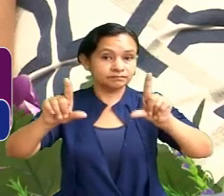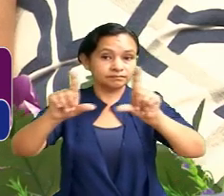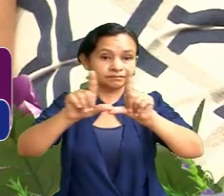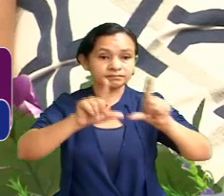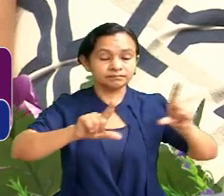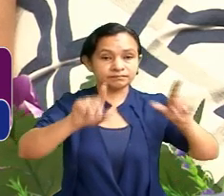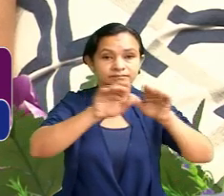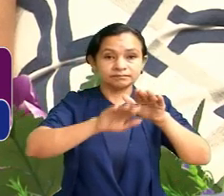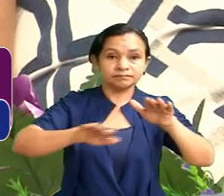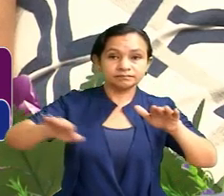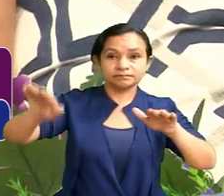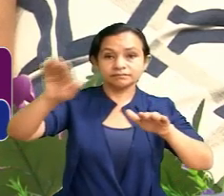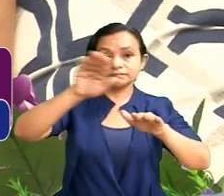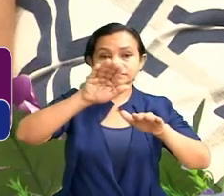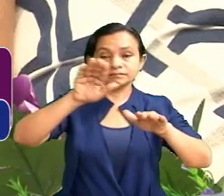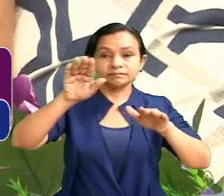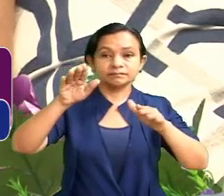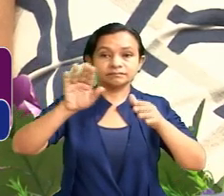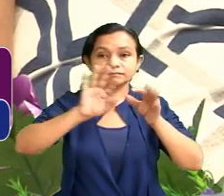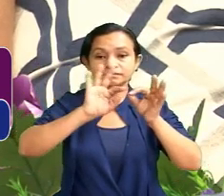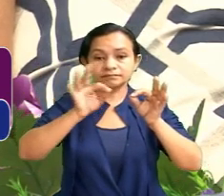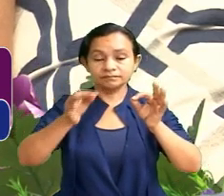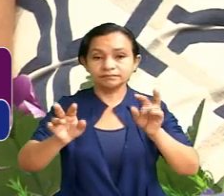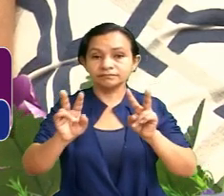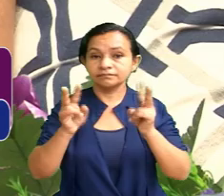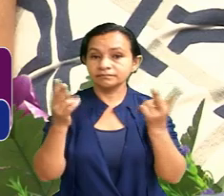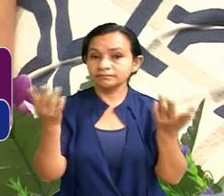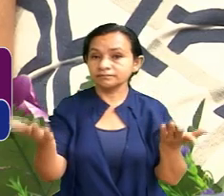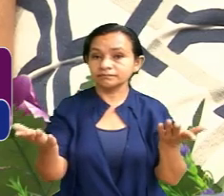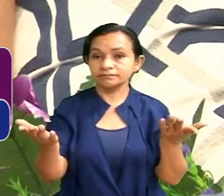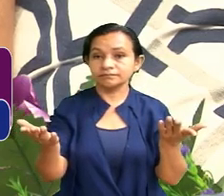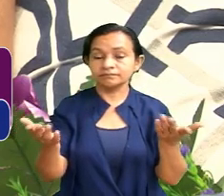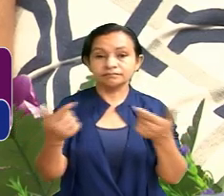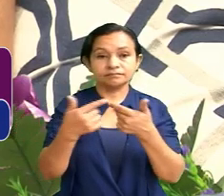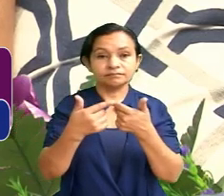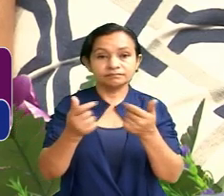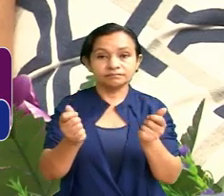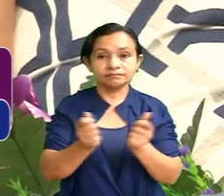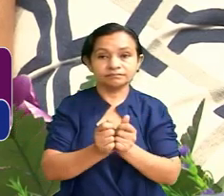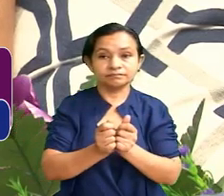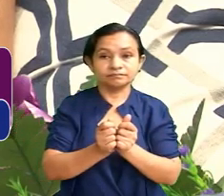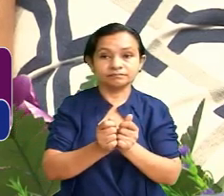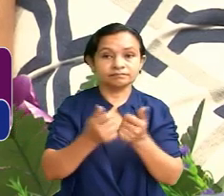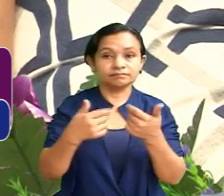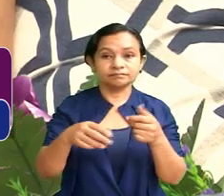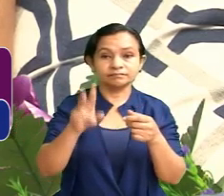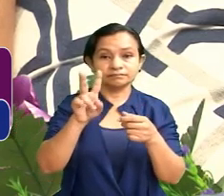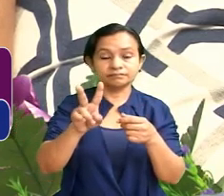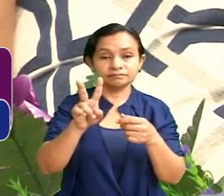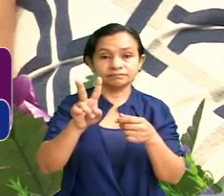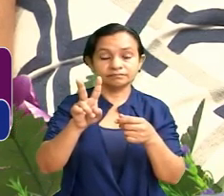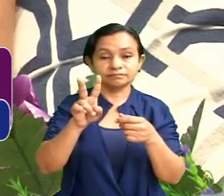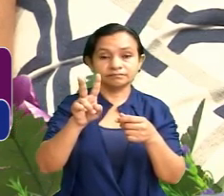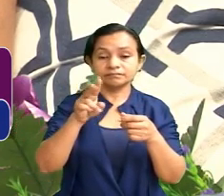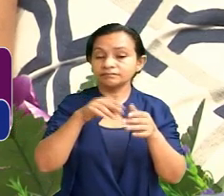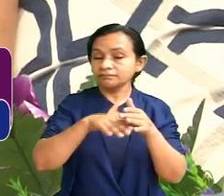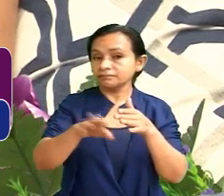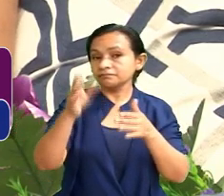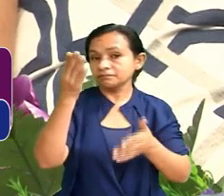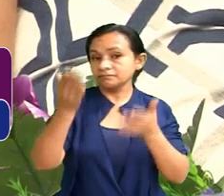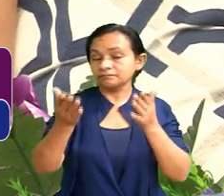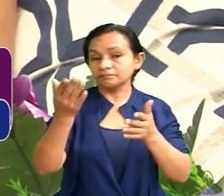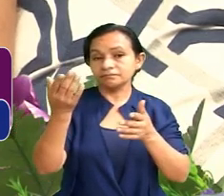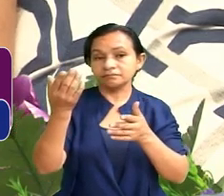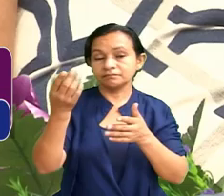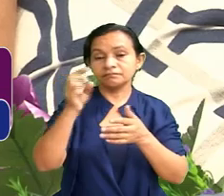aumenta incluso la frecuencia de las rutas y de repente en un lugar pasan con normalidad dos veces a la semana a lo mejor en